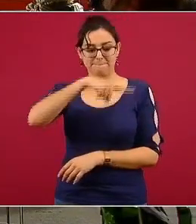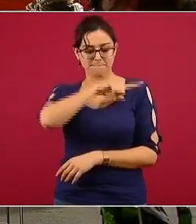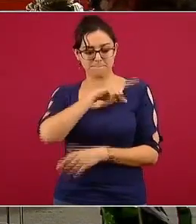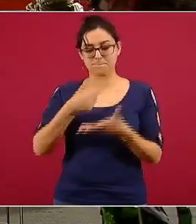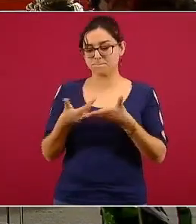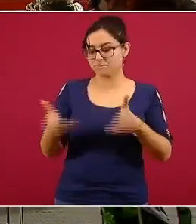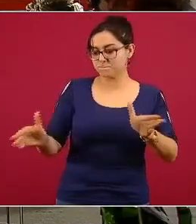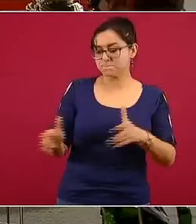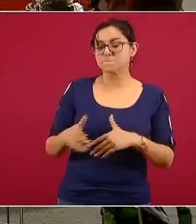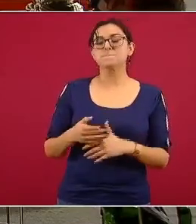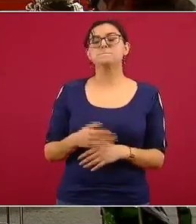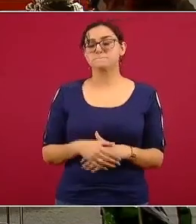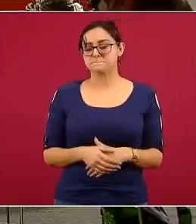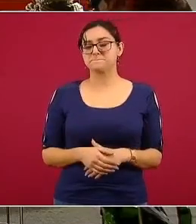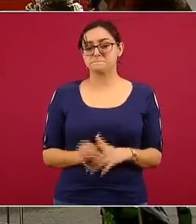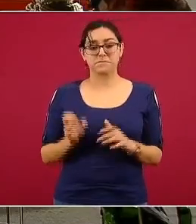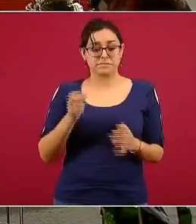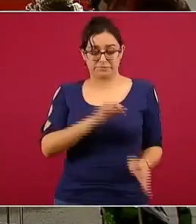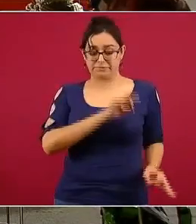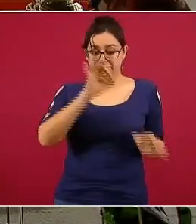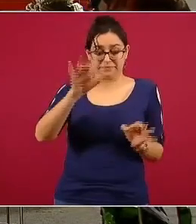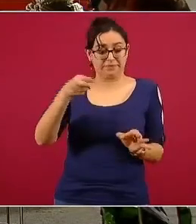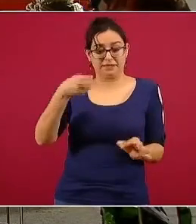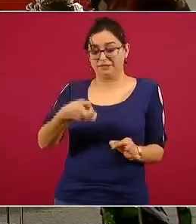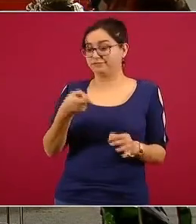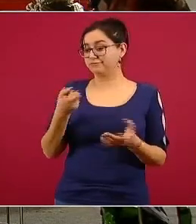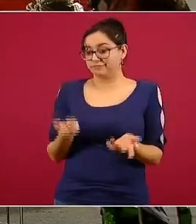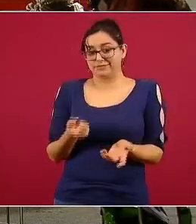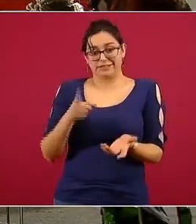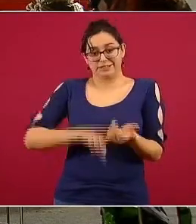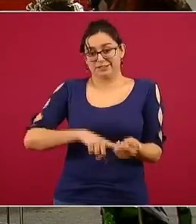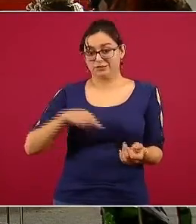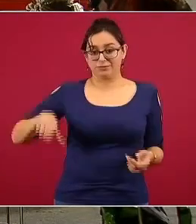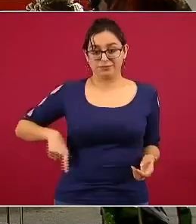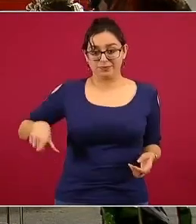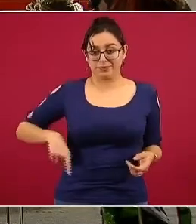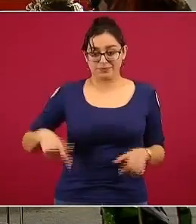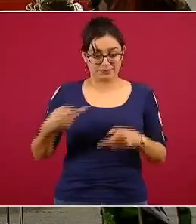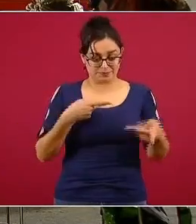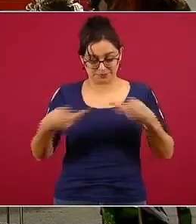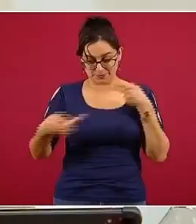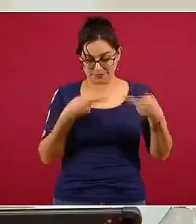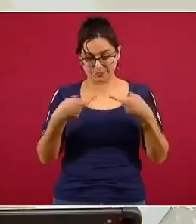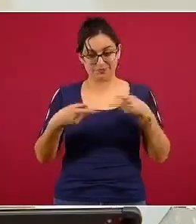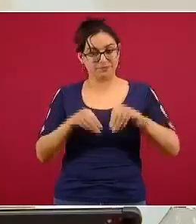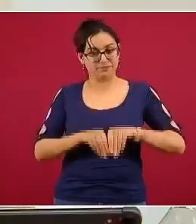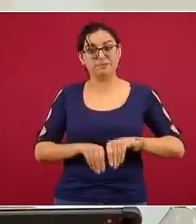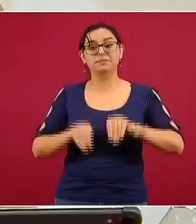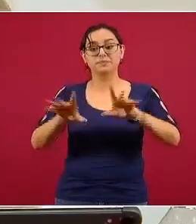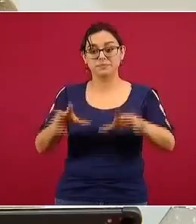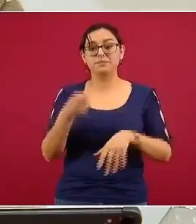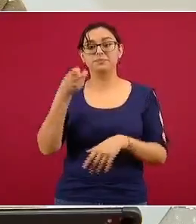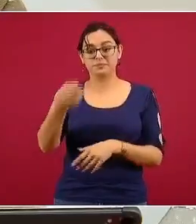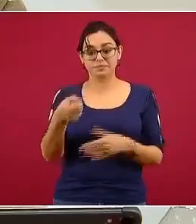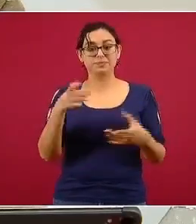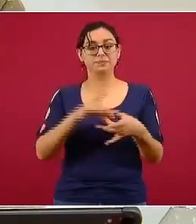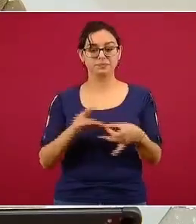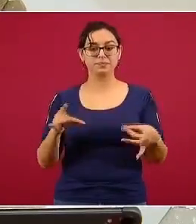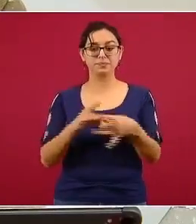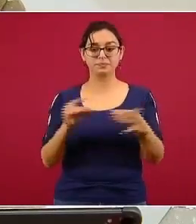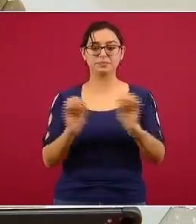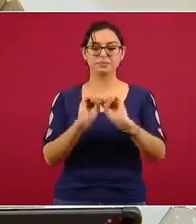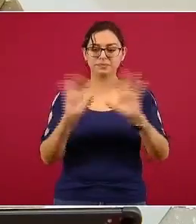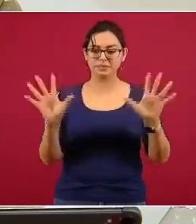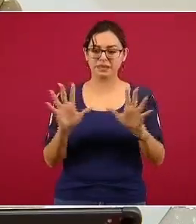esta publicación. Ese es el documento con el que hemos venido trabajando, ¿no? Y sí, en efecto, ahí justo tiene una justificación, puede ser un